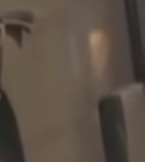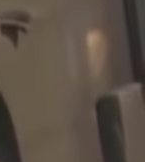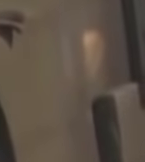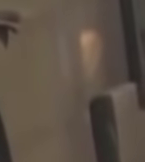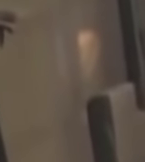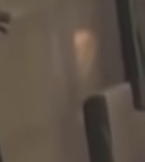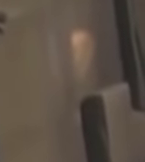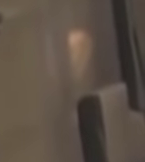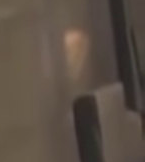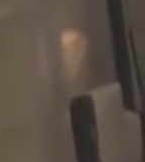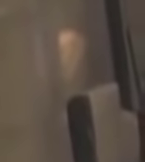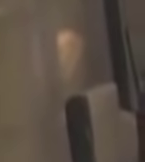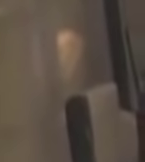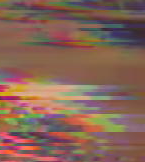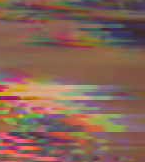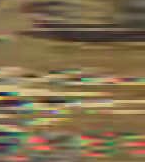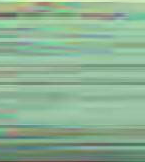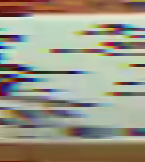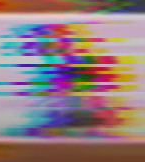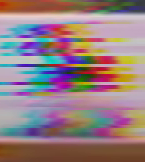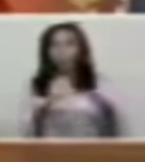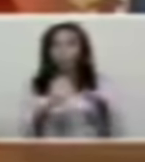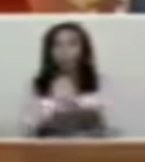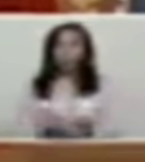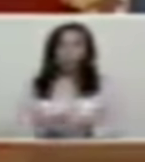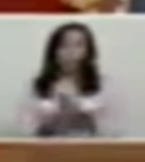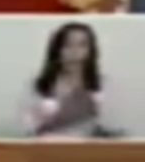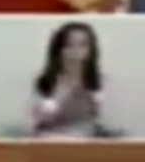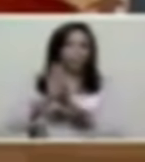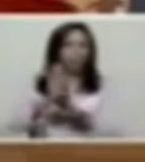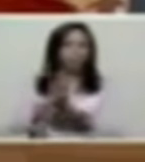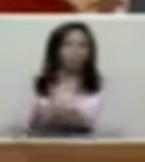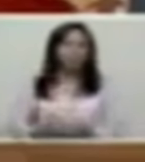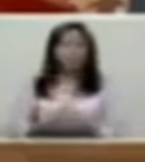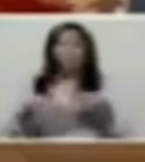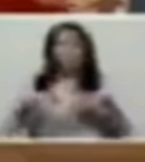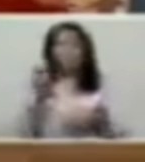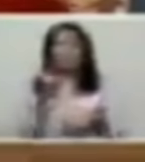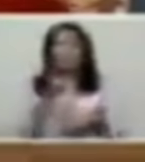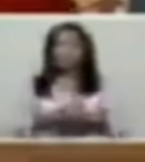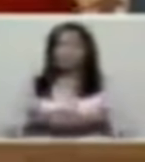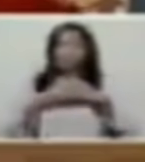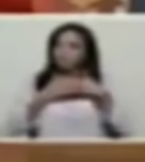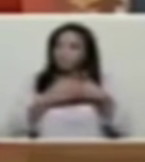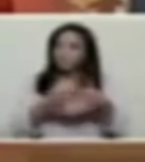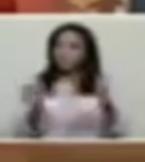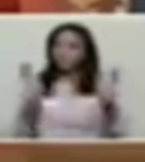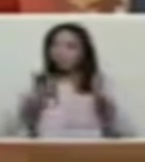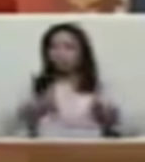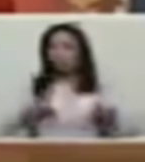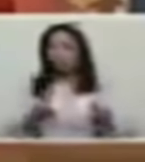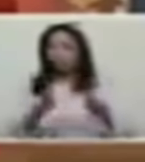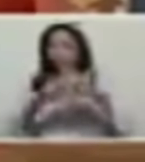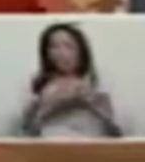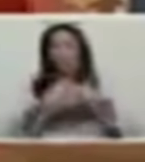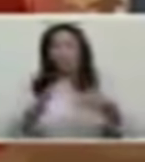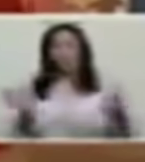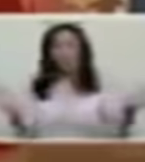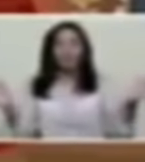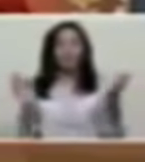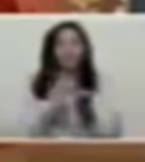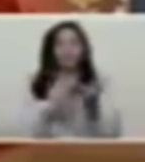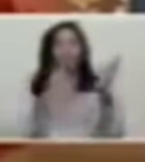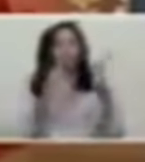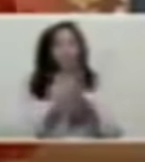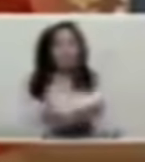el cese de la usurpación en Venezuela. Y Venezuela tiene que seguir abriéndose camino en el mundo, de relaciones